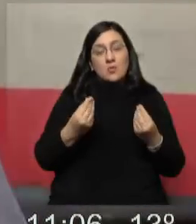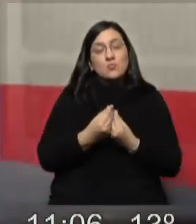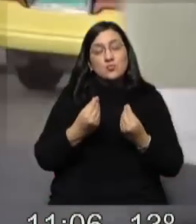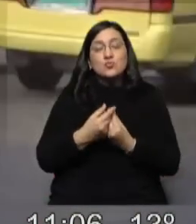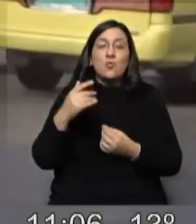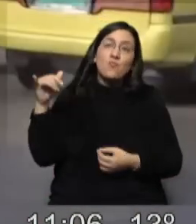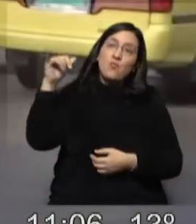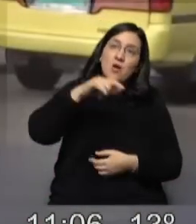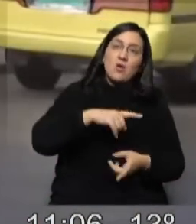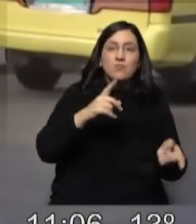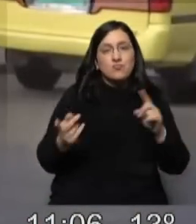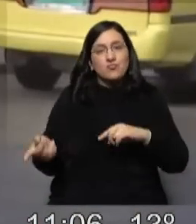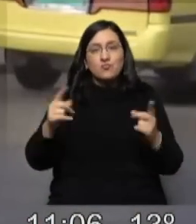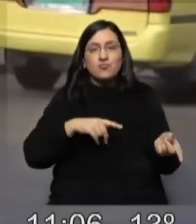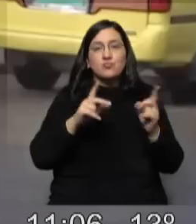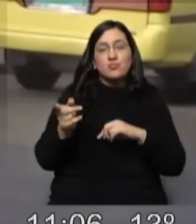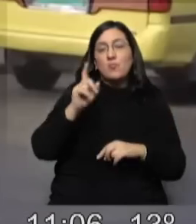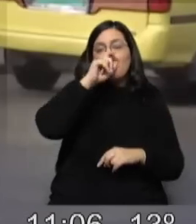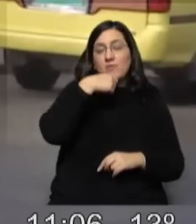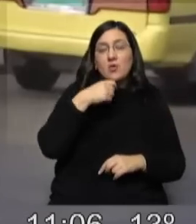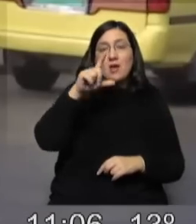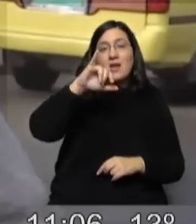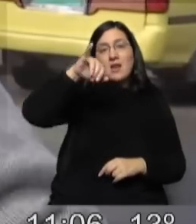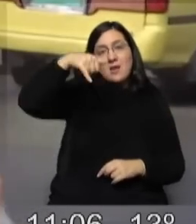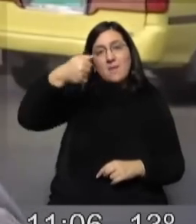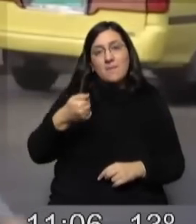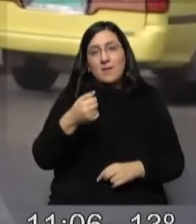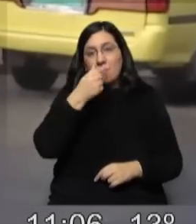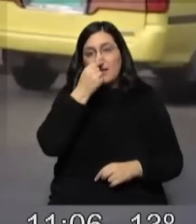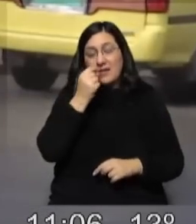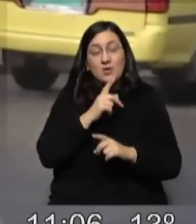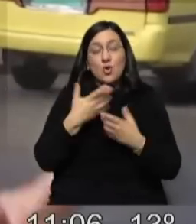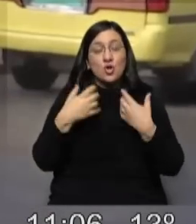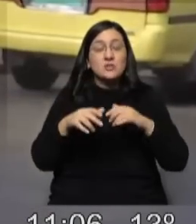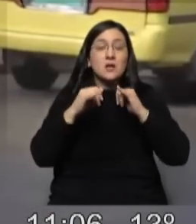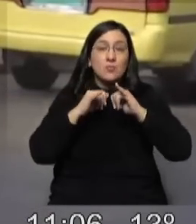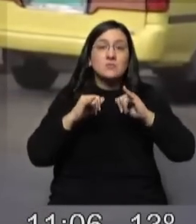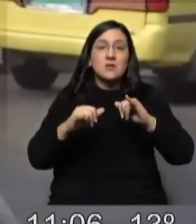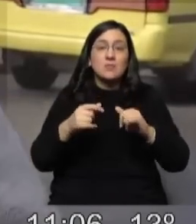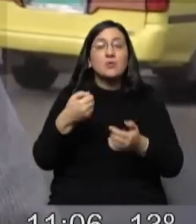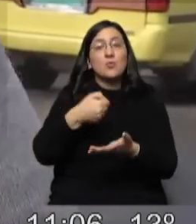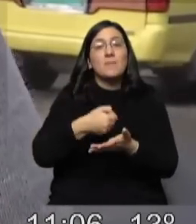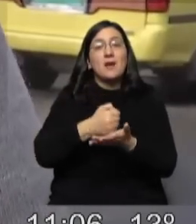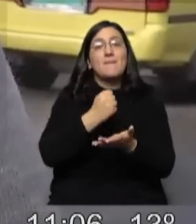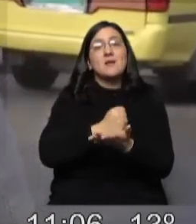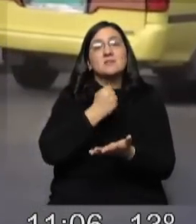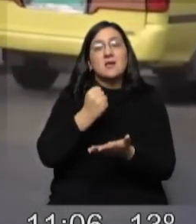diarias entre Montevideo y Lima a través de una aerolínea que no le voy a hacer la publicidad porque le tuve que pagar el pasaje.